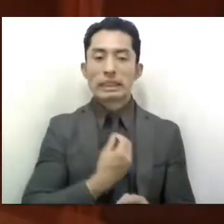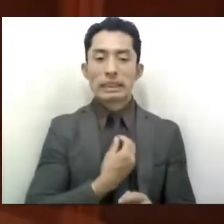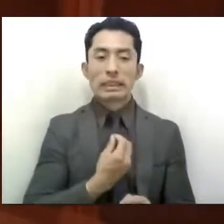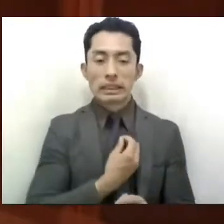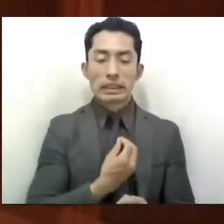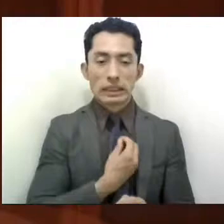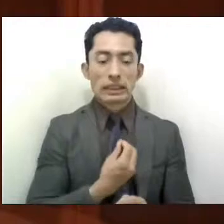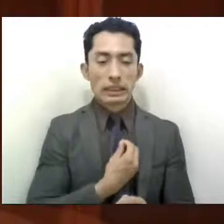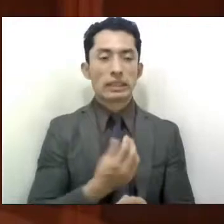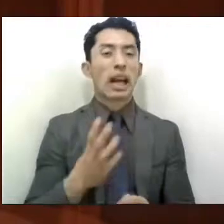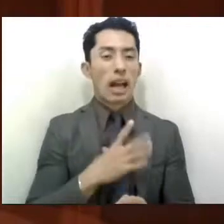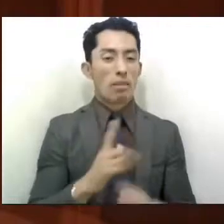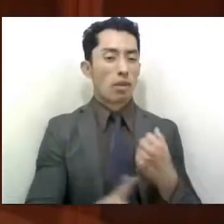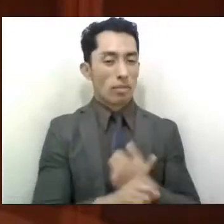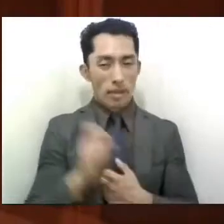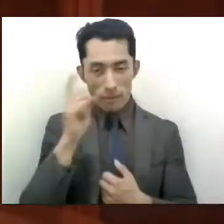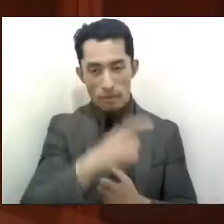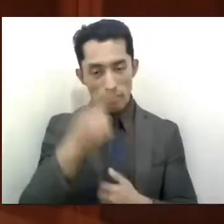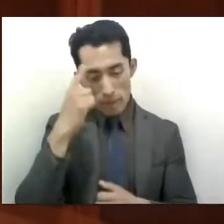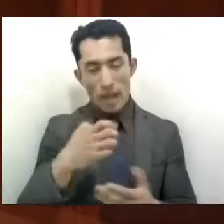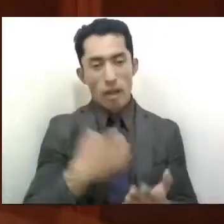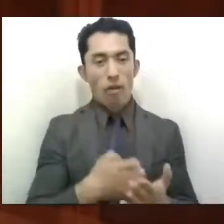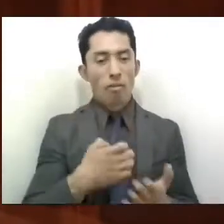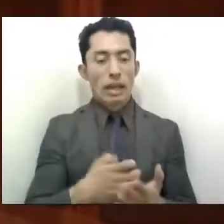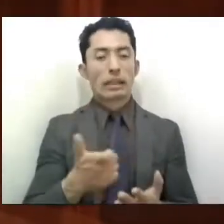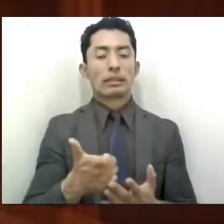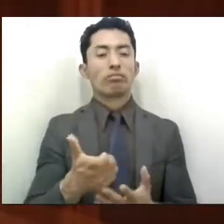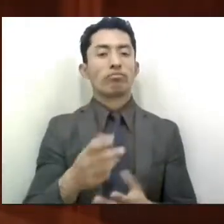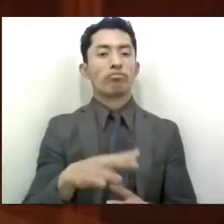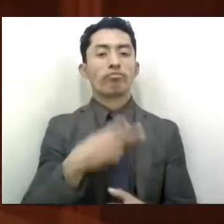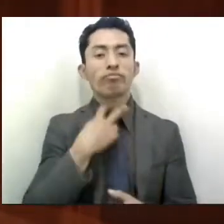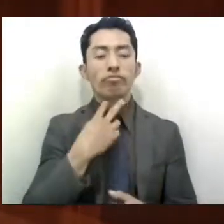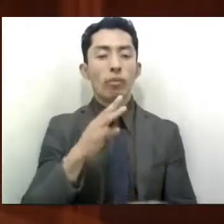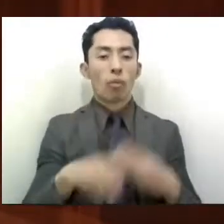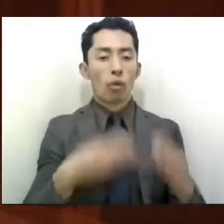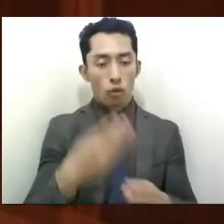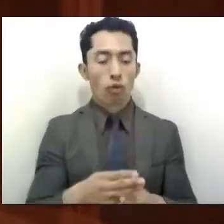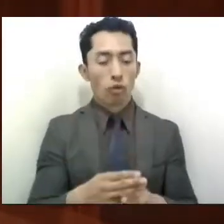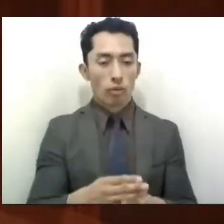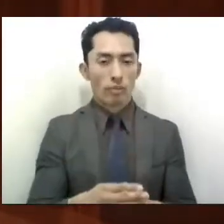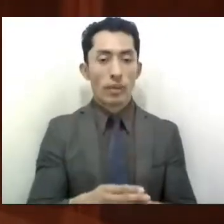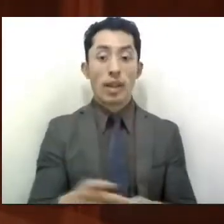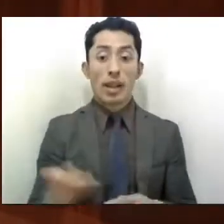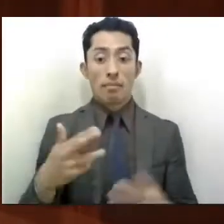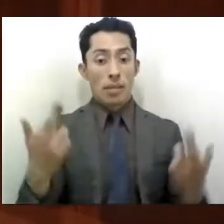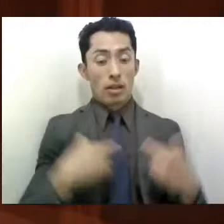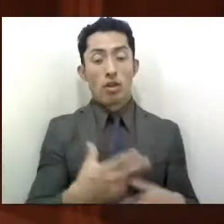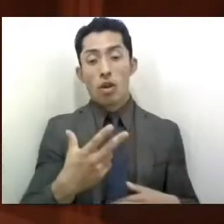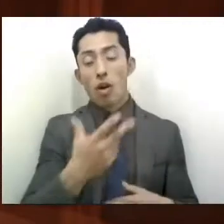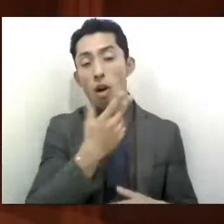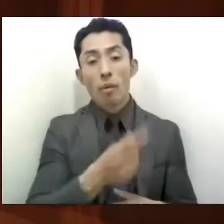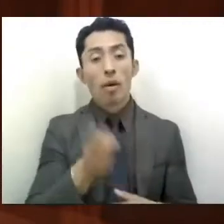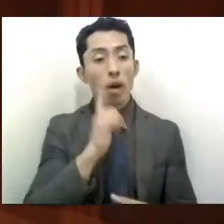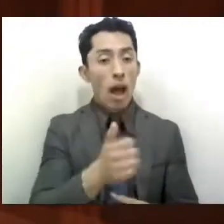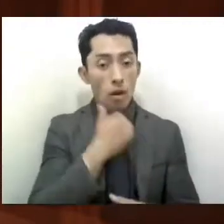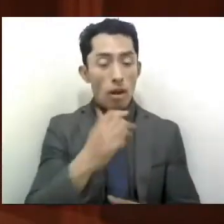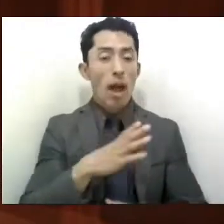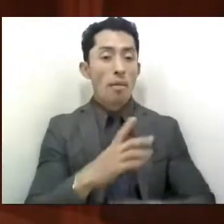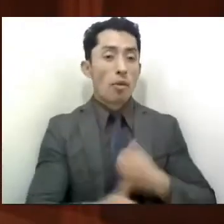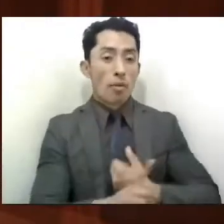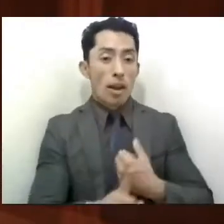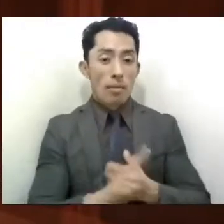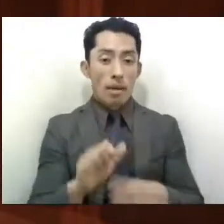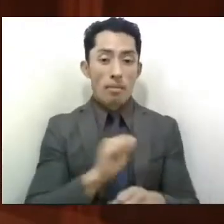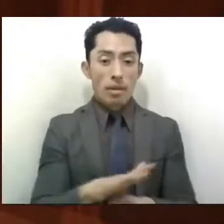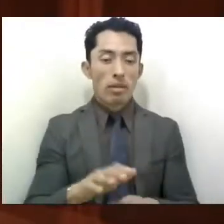para la economía mundial. No debemos permitir que los maestros y los niños paguen el precio de las secuelas de la pandemia. Tenemos